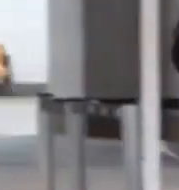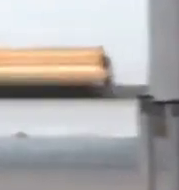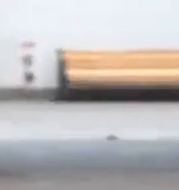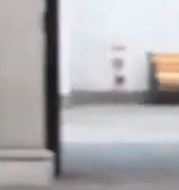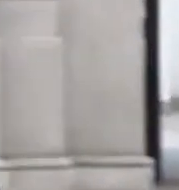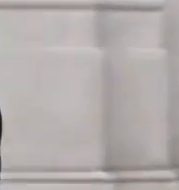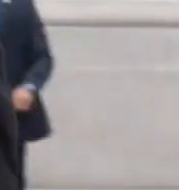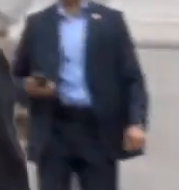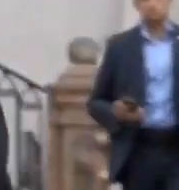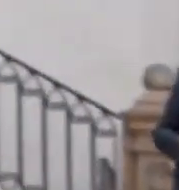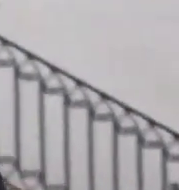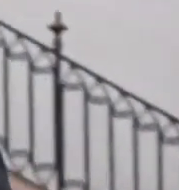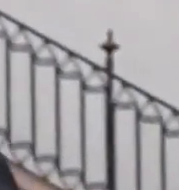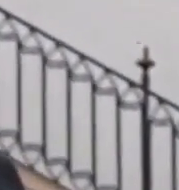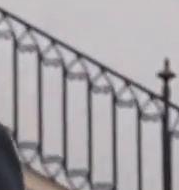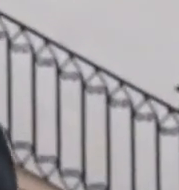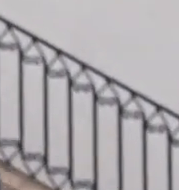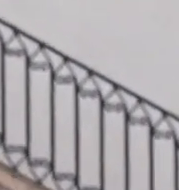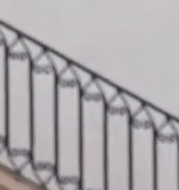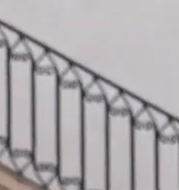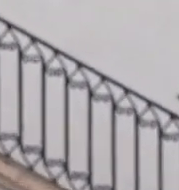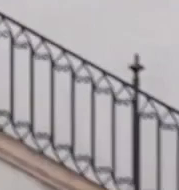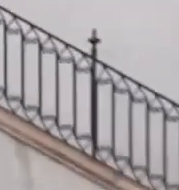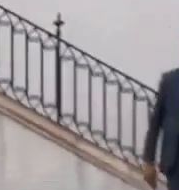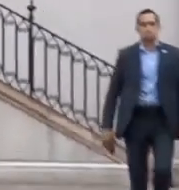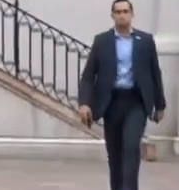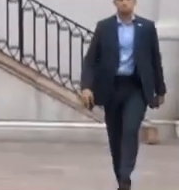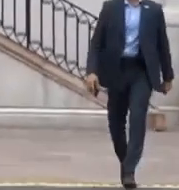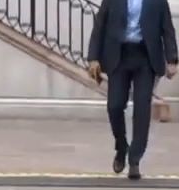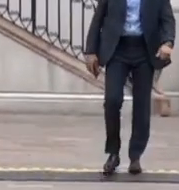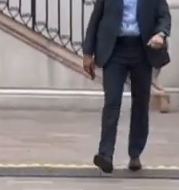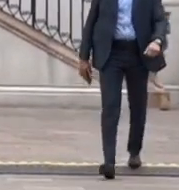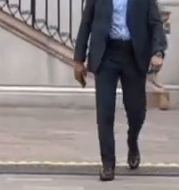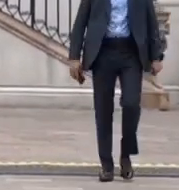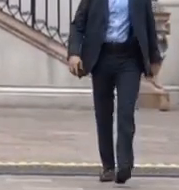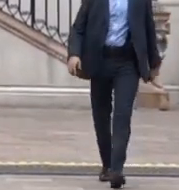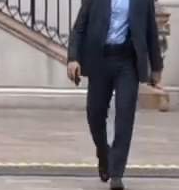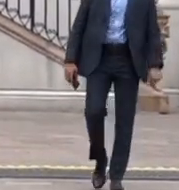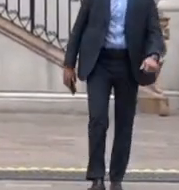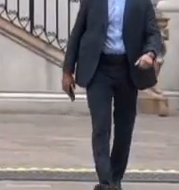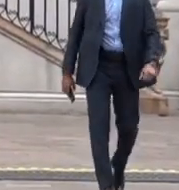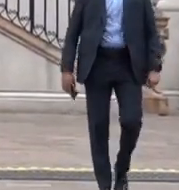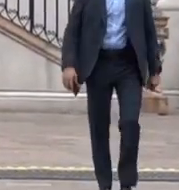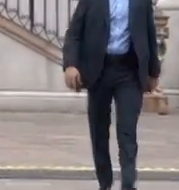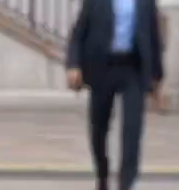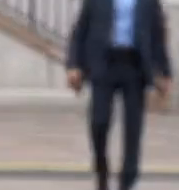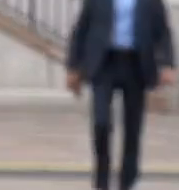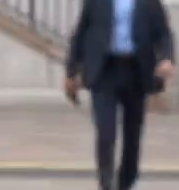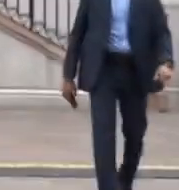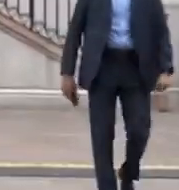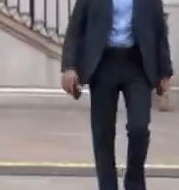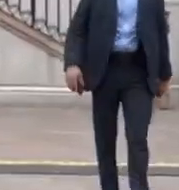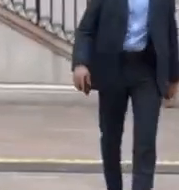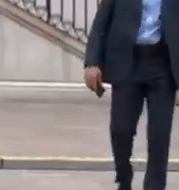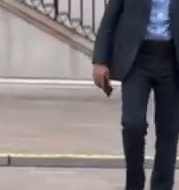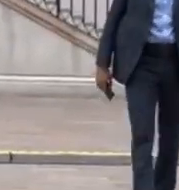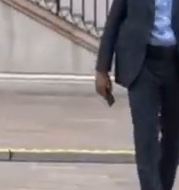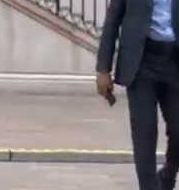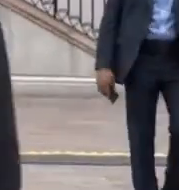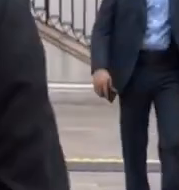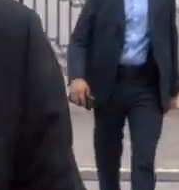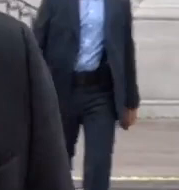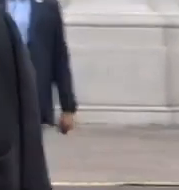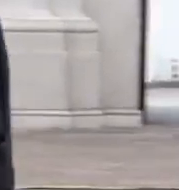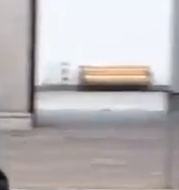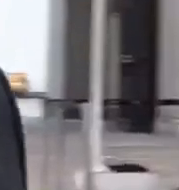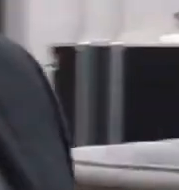quien entregará declaración. Está saludando a esta hora a los periodistas del Palacio de la Moneda que día a día están ahí